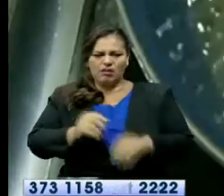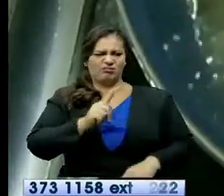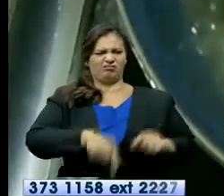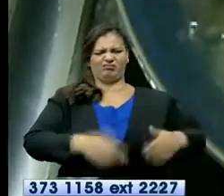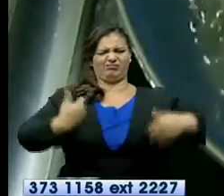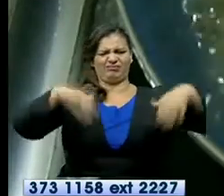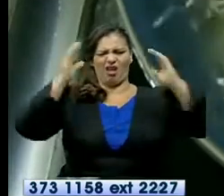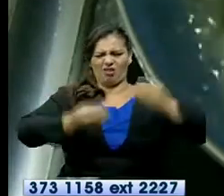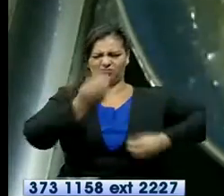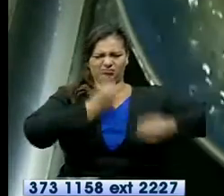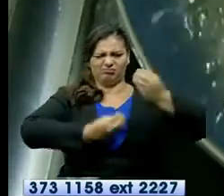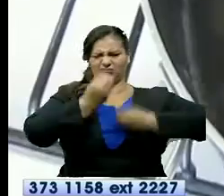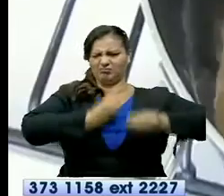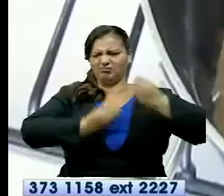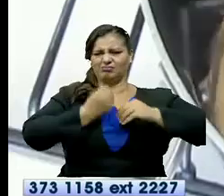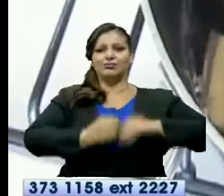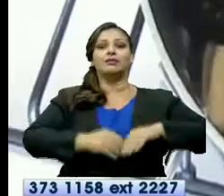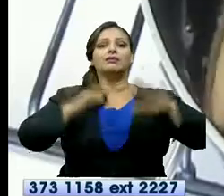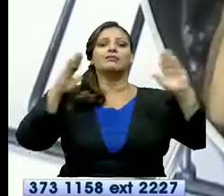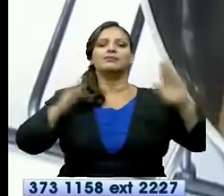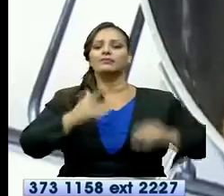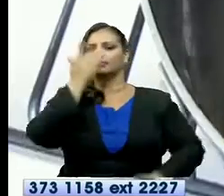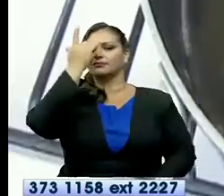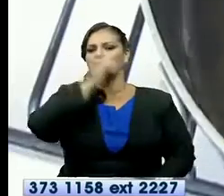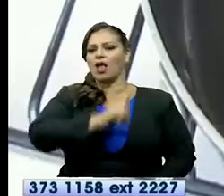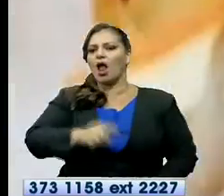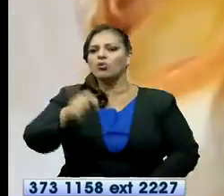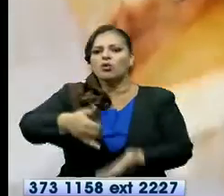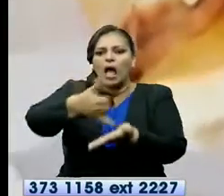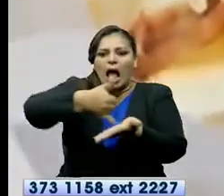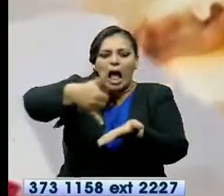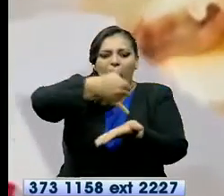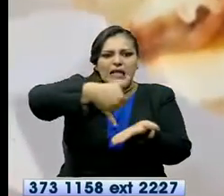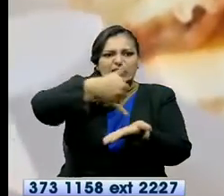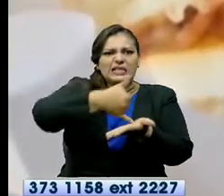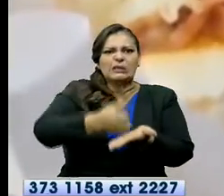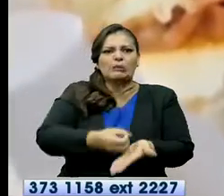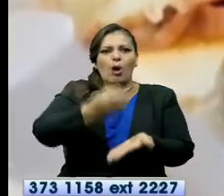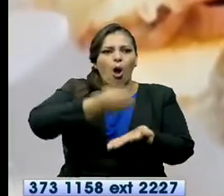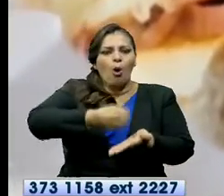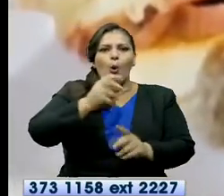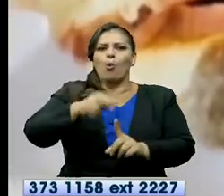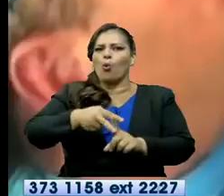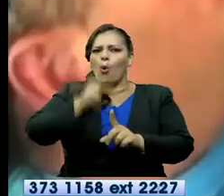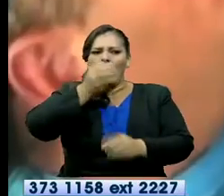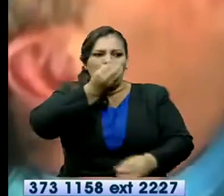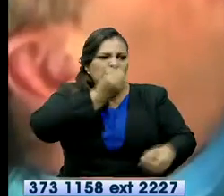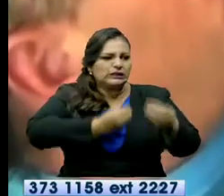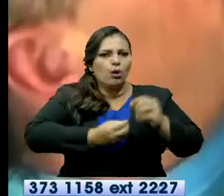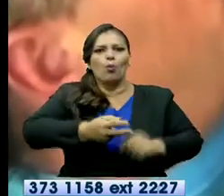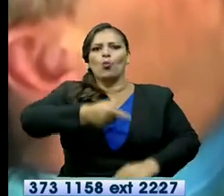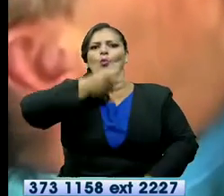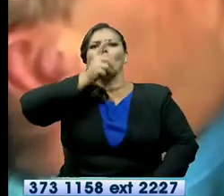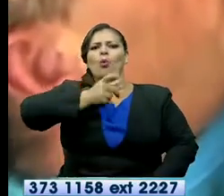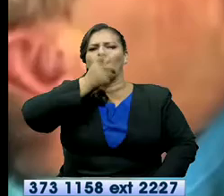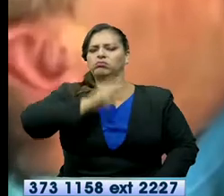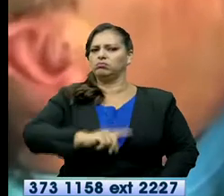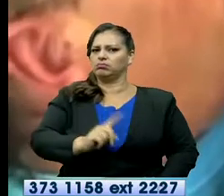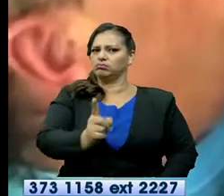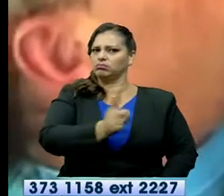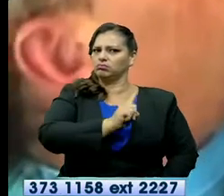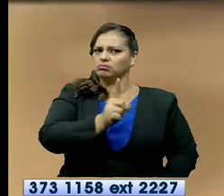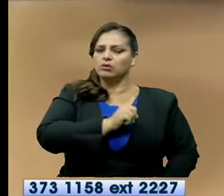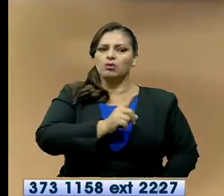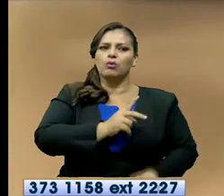qué nos limitamos? A las comidas ricas en grasa y poco saludables, como las bebidas gaseosas, que están en el podio de los alimentos que